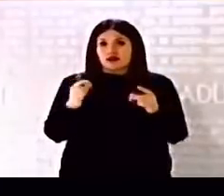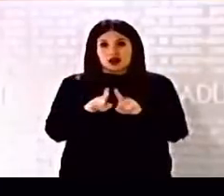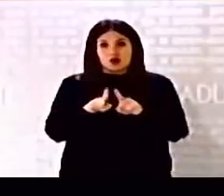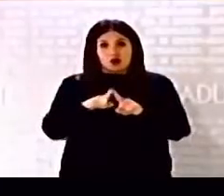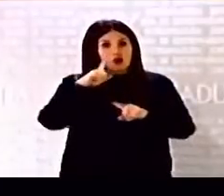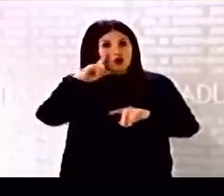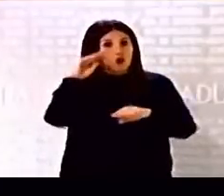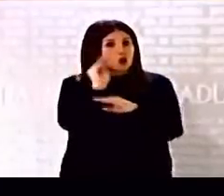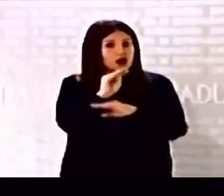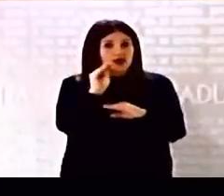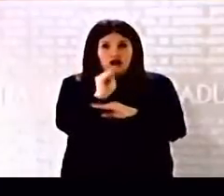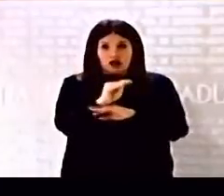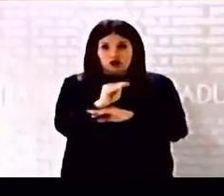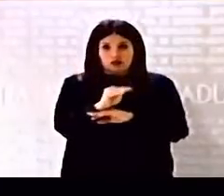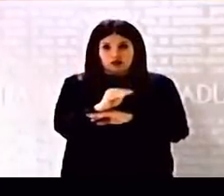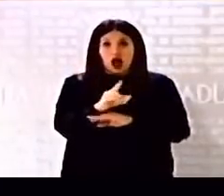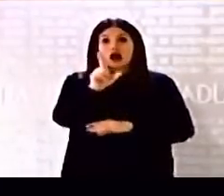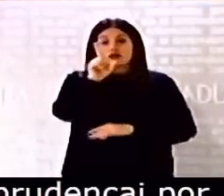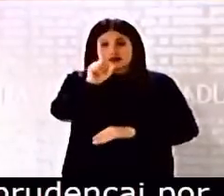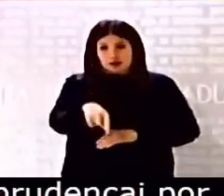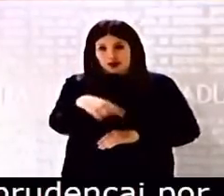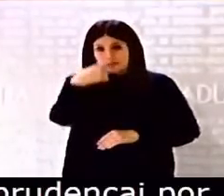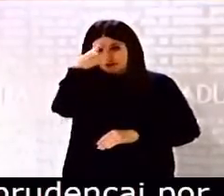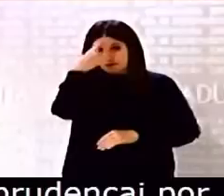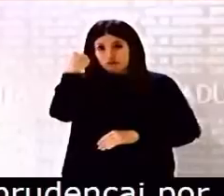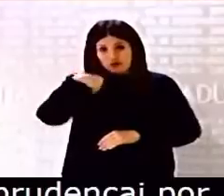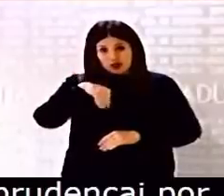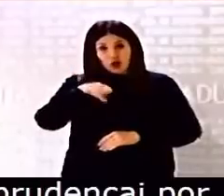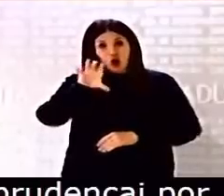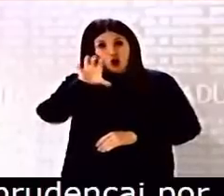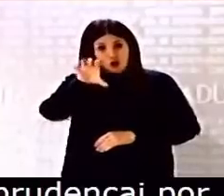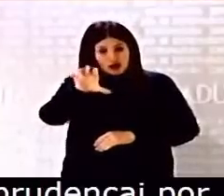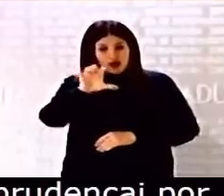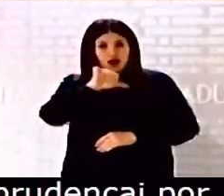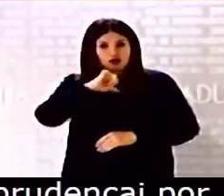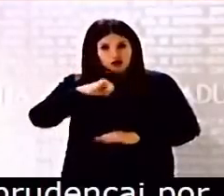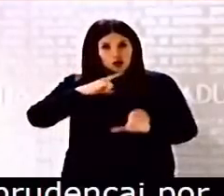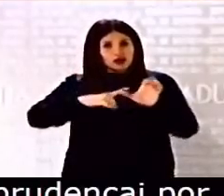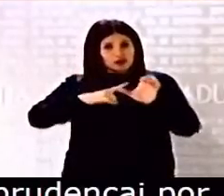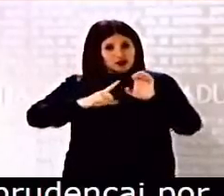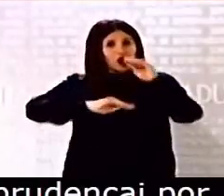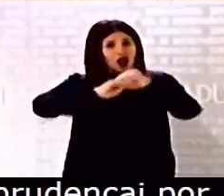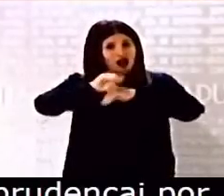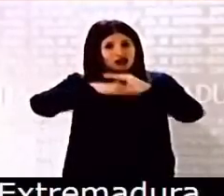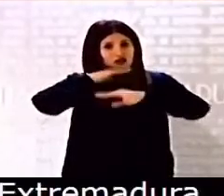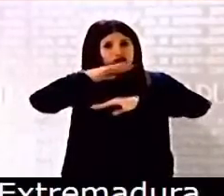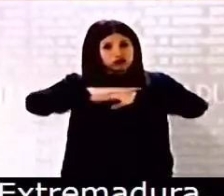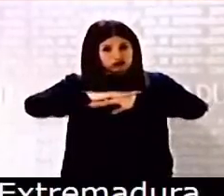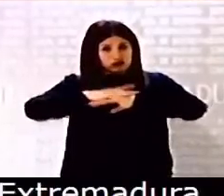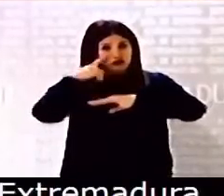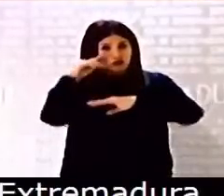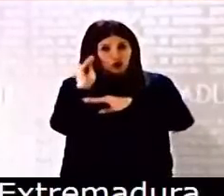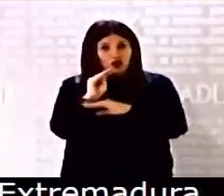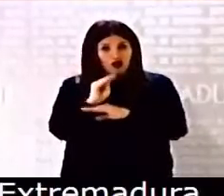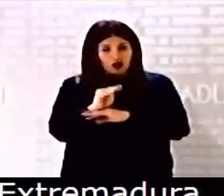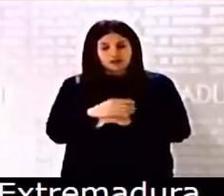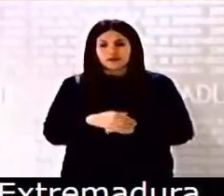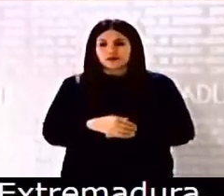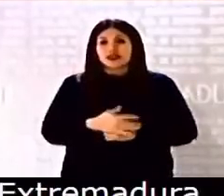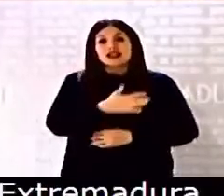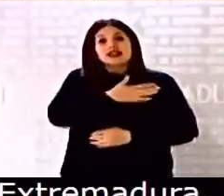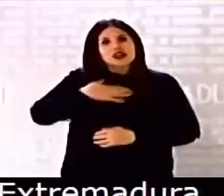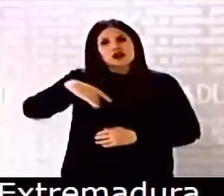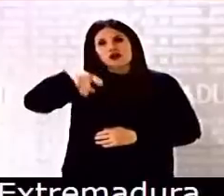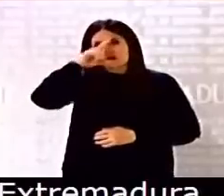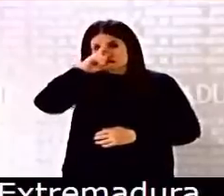haciendo, por cierto, como está haciendo la Comunidad Autónoma de Extremadura. Quiero recordar que en este momento, aunque tenemos un nivel